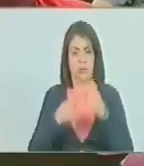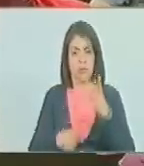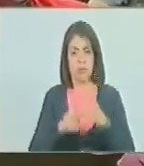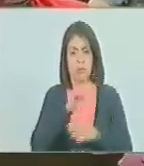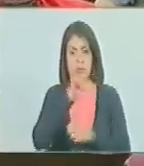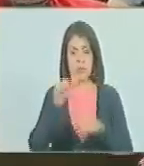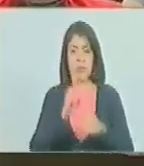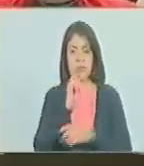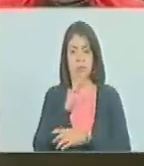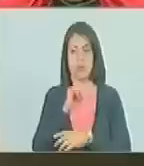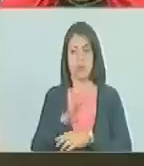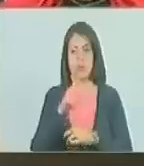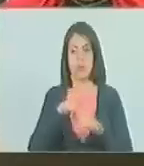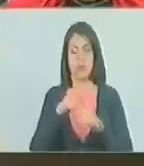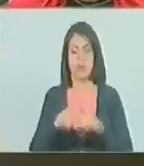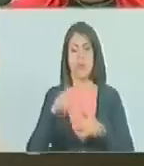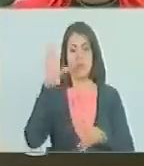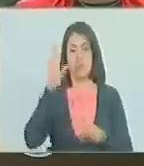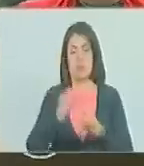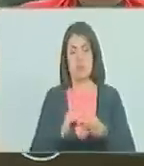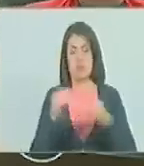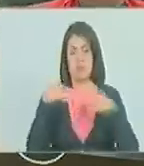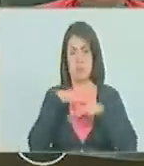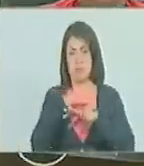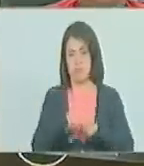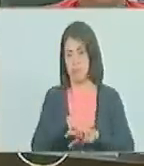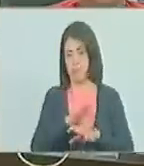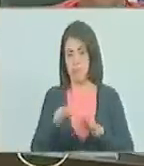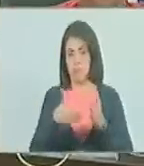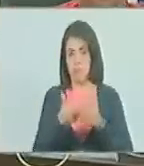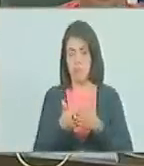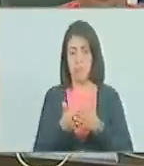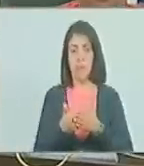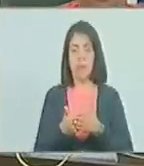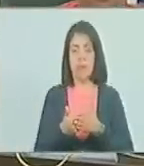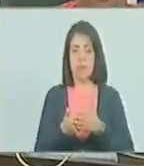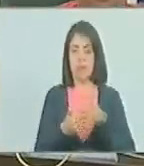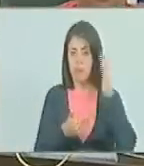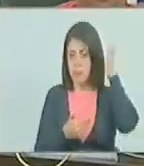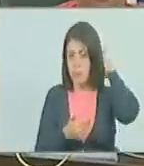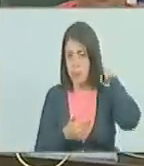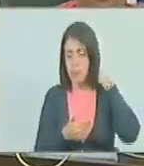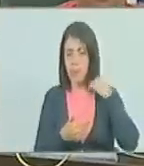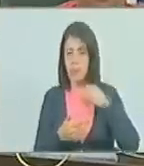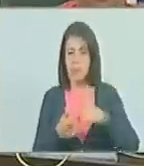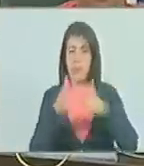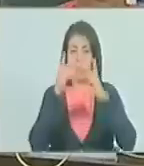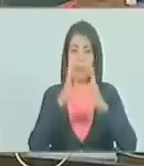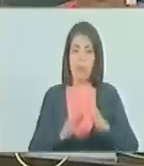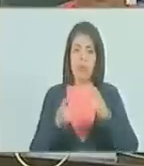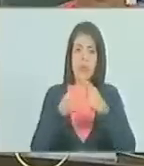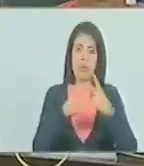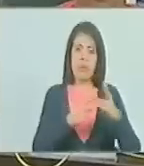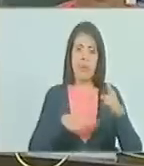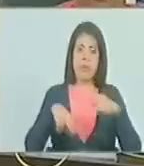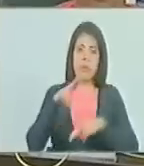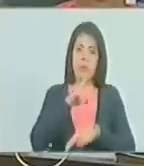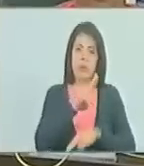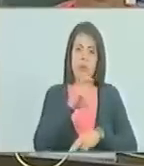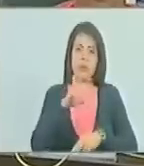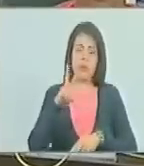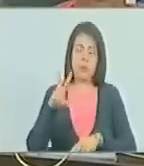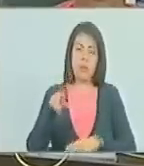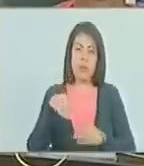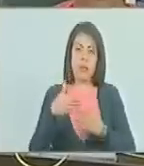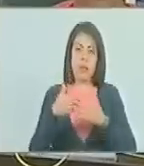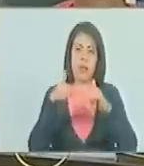de facultad. Allí van a resultar integrando los cuerpos de autoridades de los diferentes niveles de la UCB